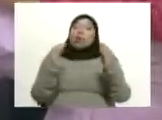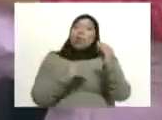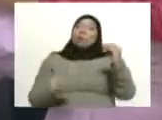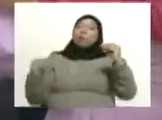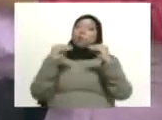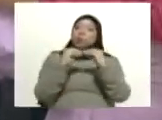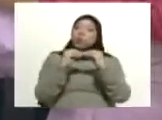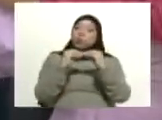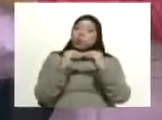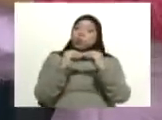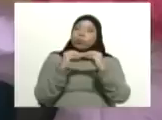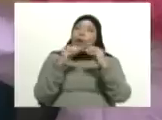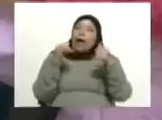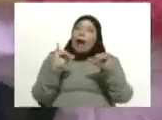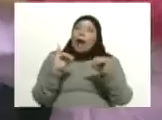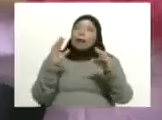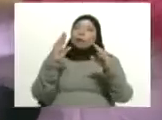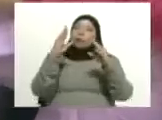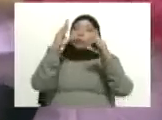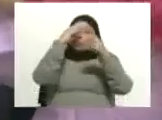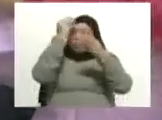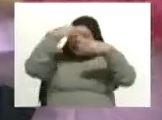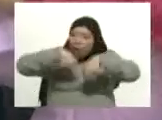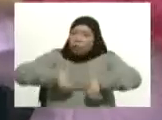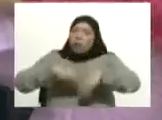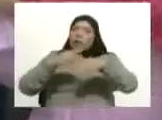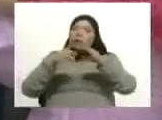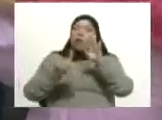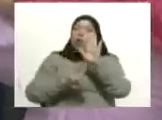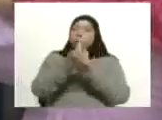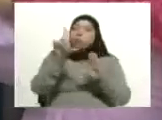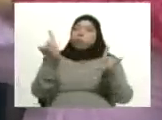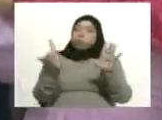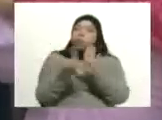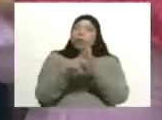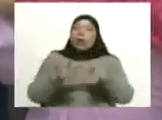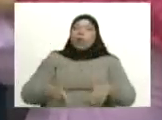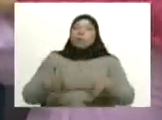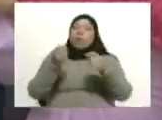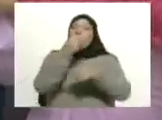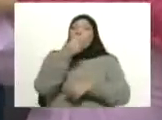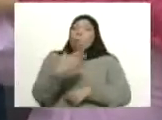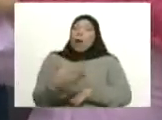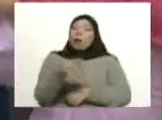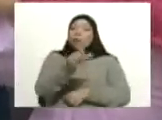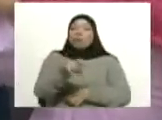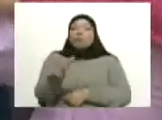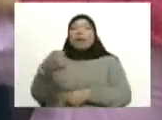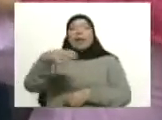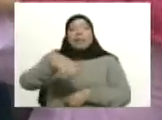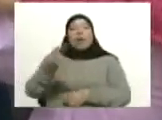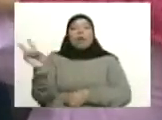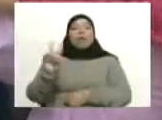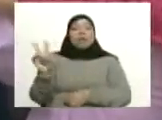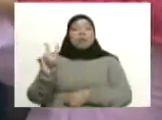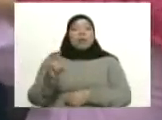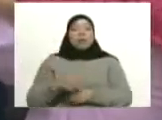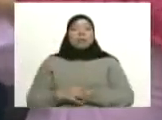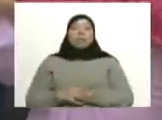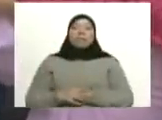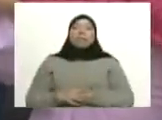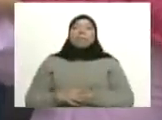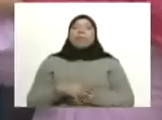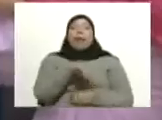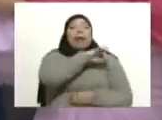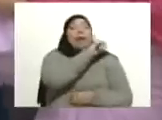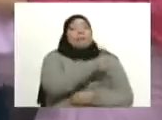como establece la Constitución, un poder fundamental en el buen devenir del Estado venezolano. El poder electoral,